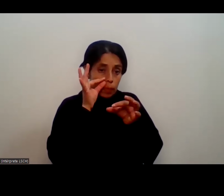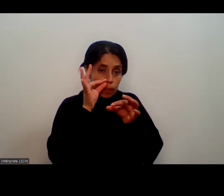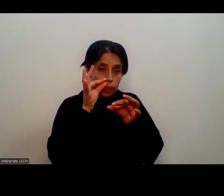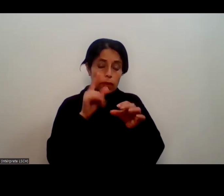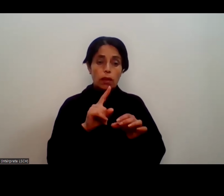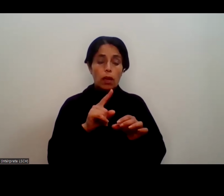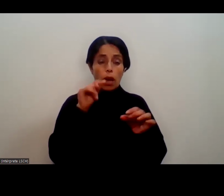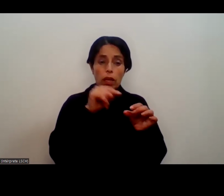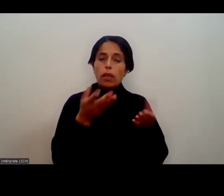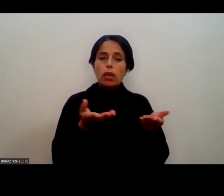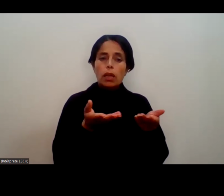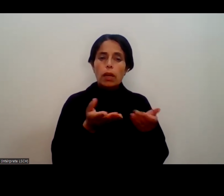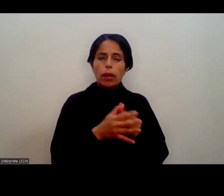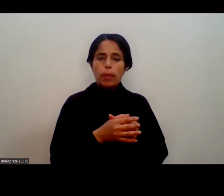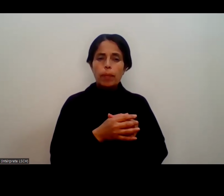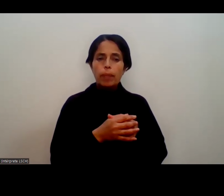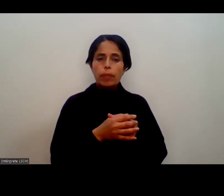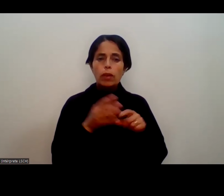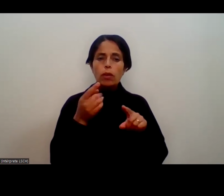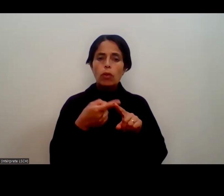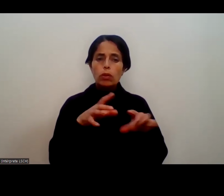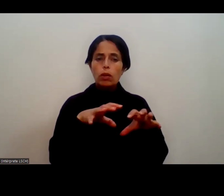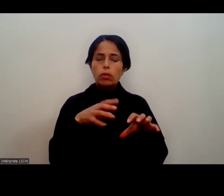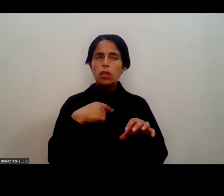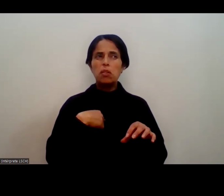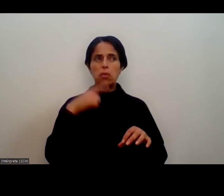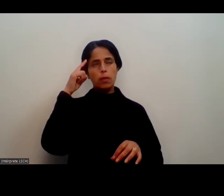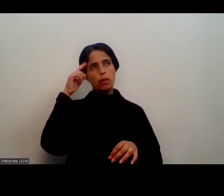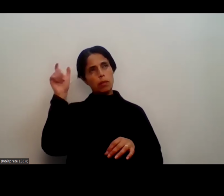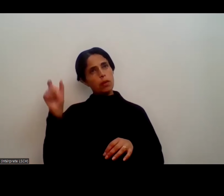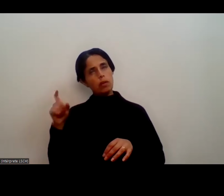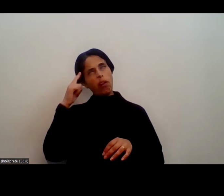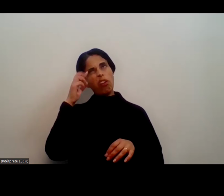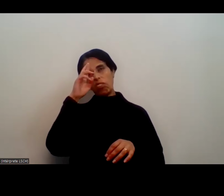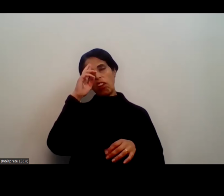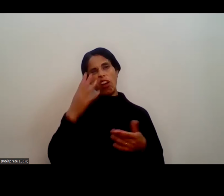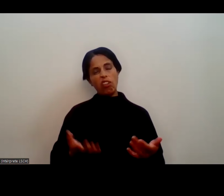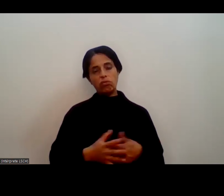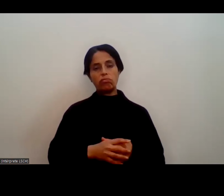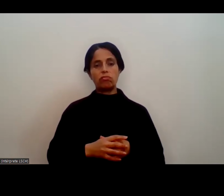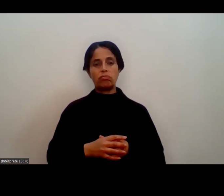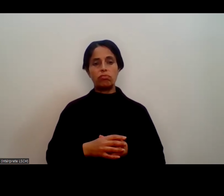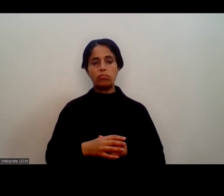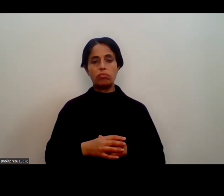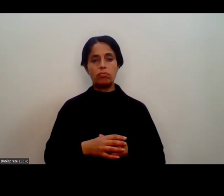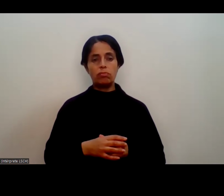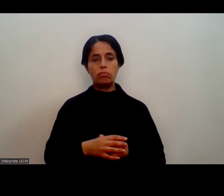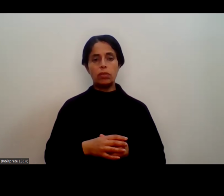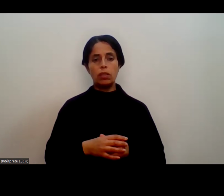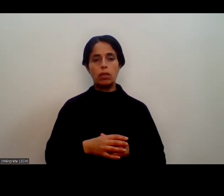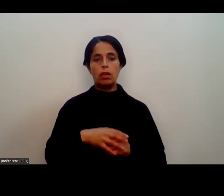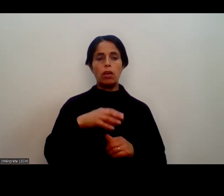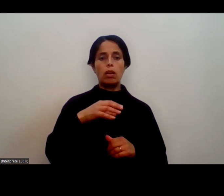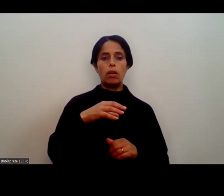colocando cosas que le parecieron totalmente absurdas, como plumas de parina